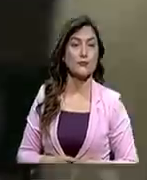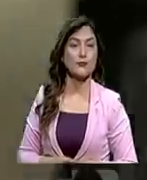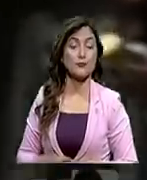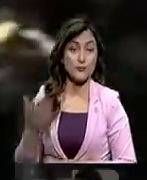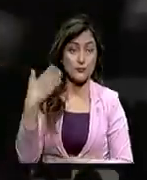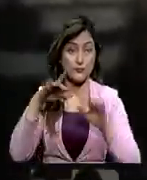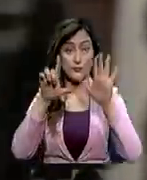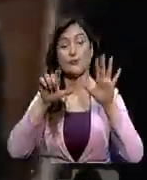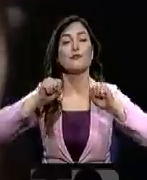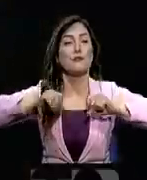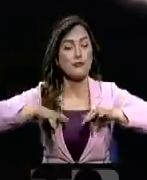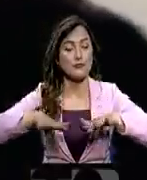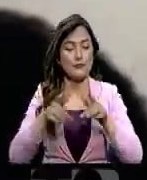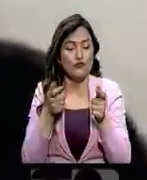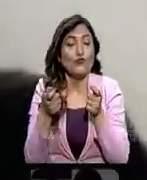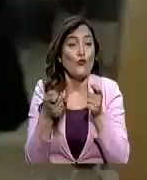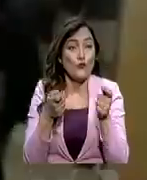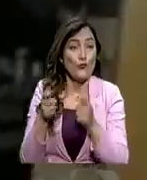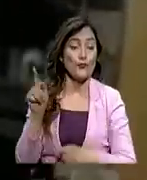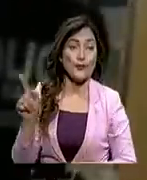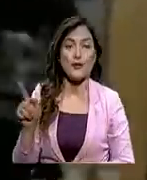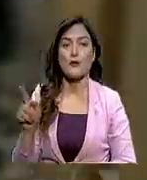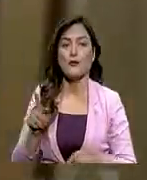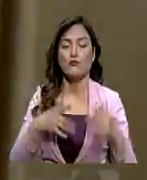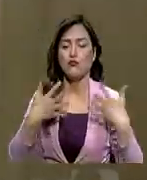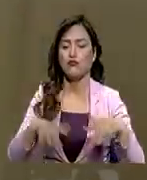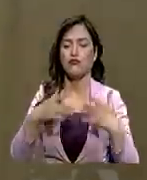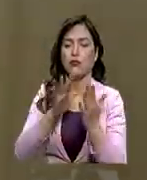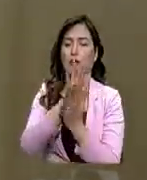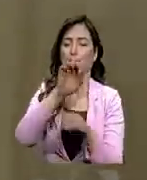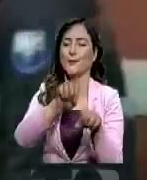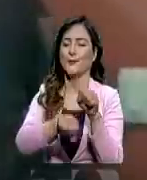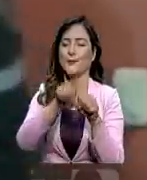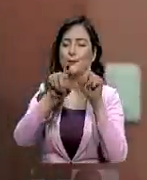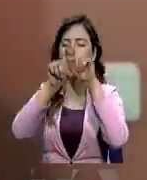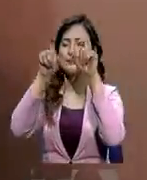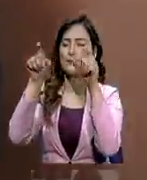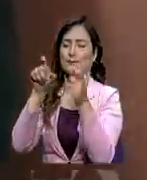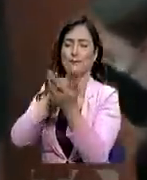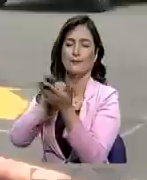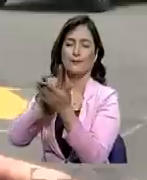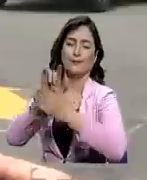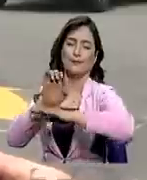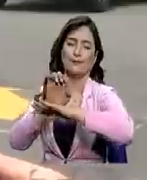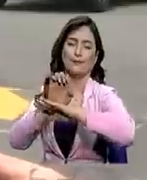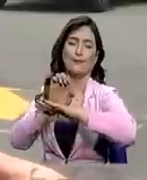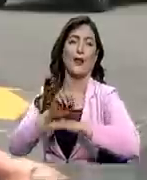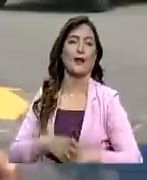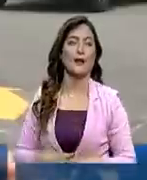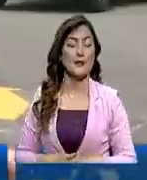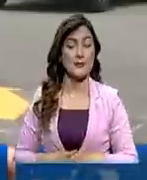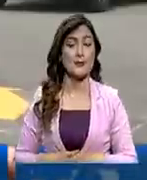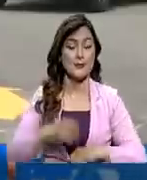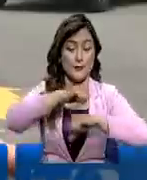El pasado 7 de septiembre, este operativo se convirtió en otro escándalo para la compañía ecuatoriana Aeroregional. Dentro del modus operandi